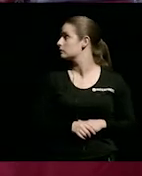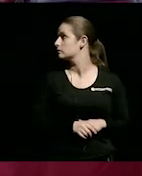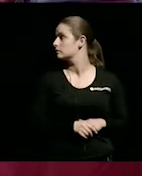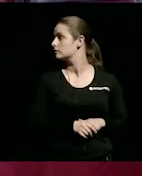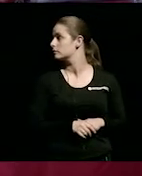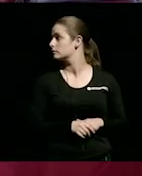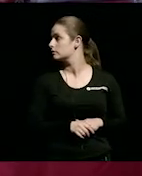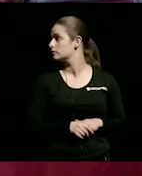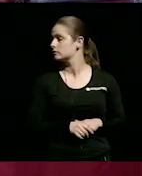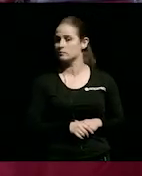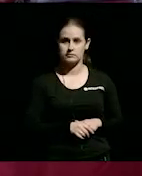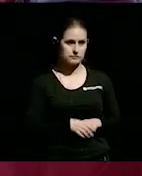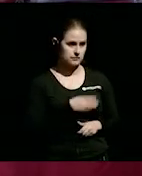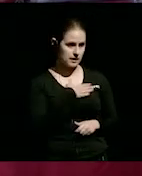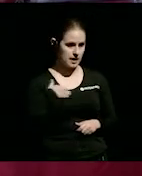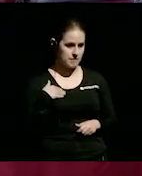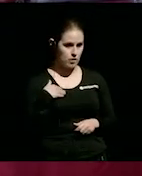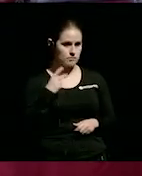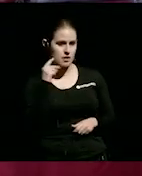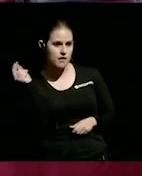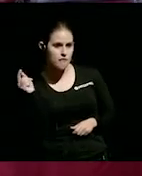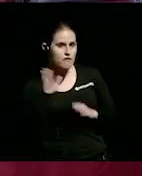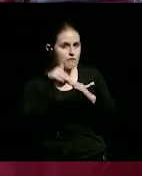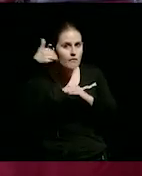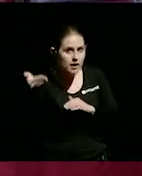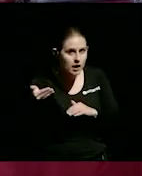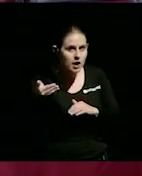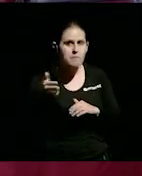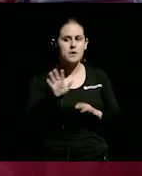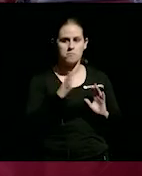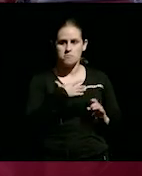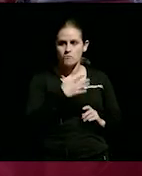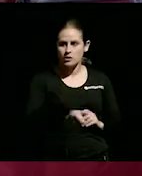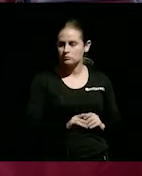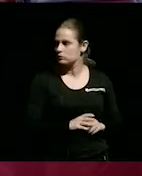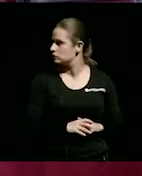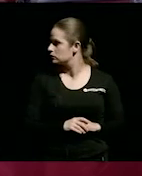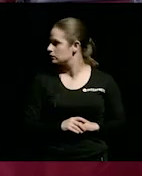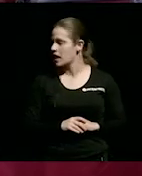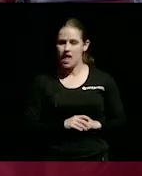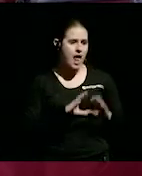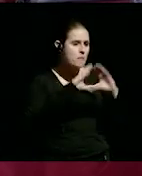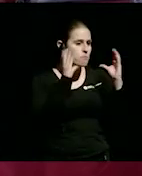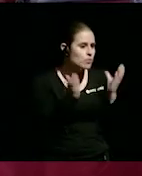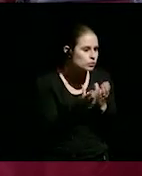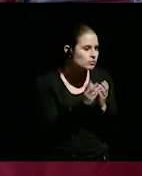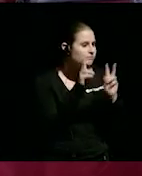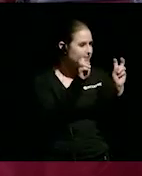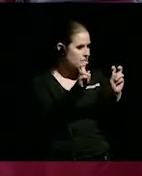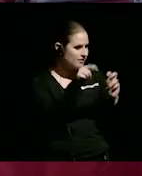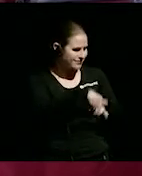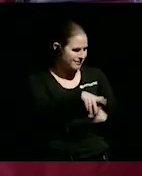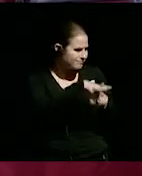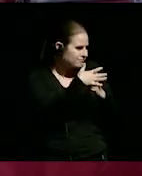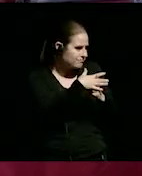Queremos salir afuera y es difícil, pero salgamos afuera. El mundo no está preparado para esto,